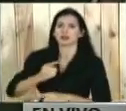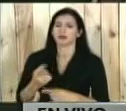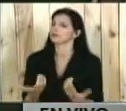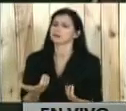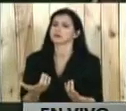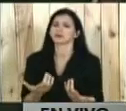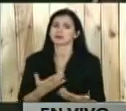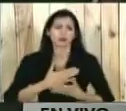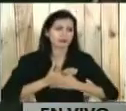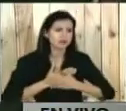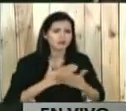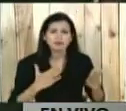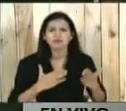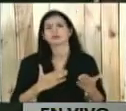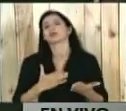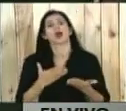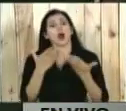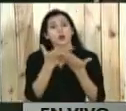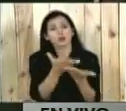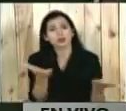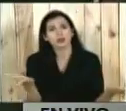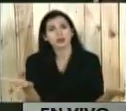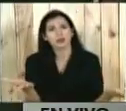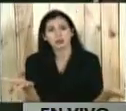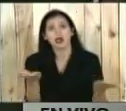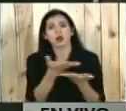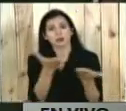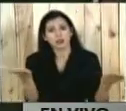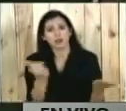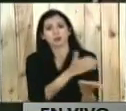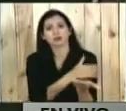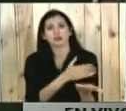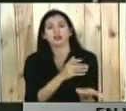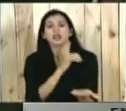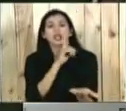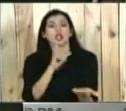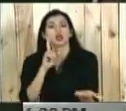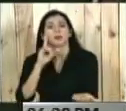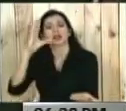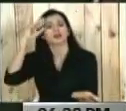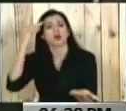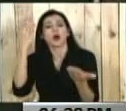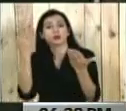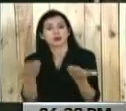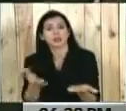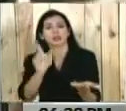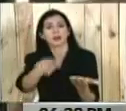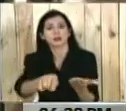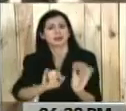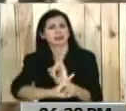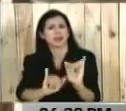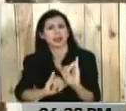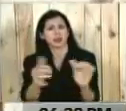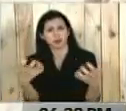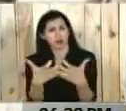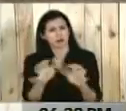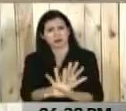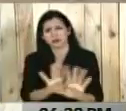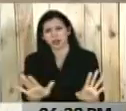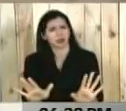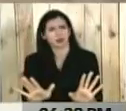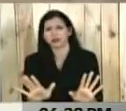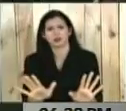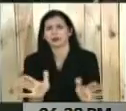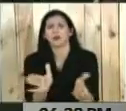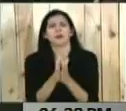también. Inclusive ustedes, en nombre de Dios y de nuestro pueblo, les tiendo la mano. Ya basta de violencia, ya basta